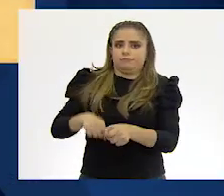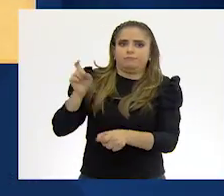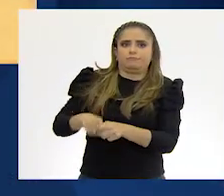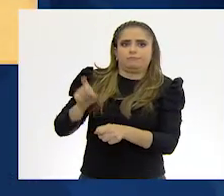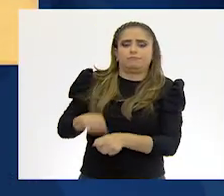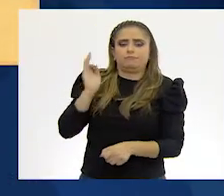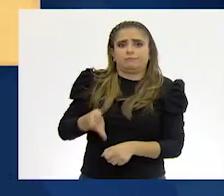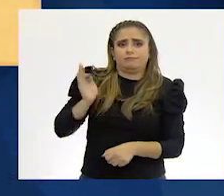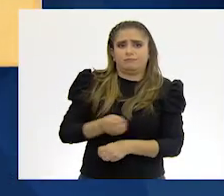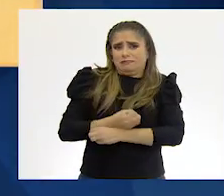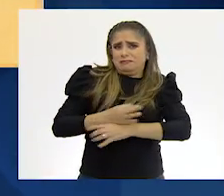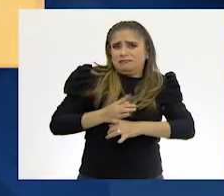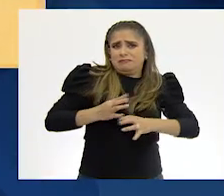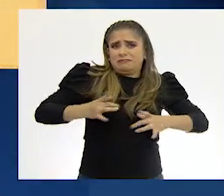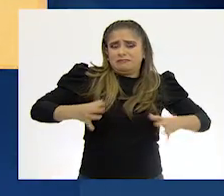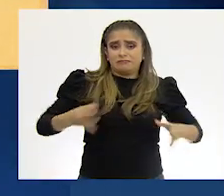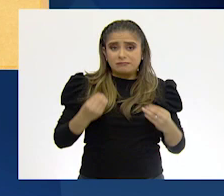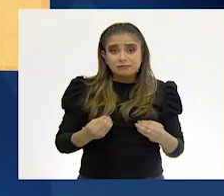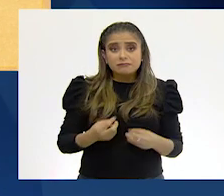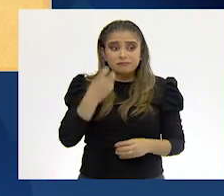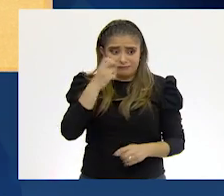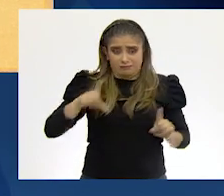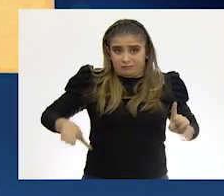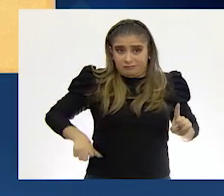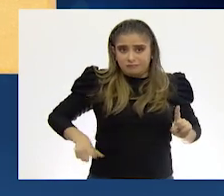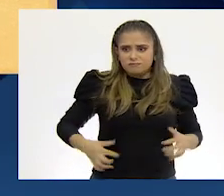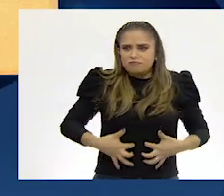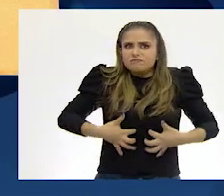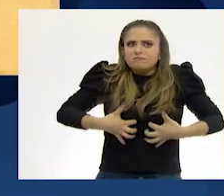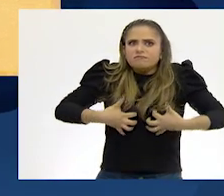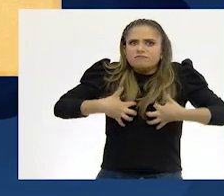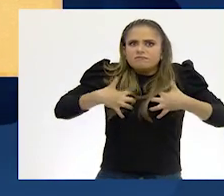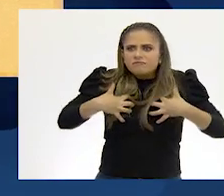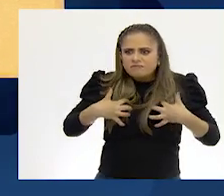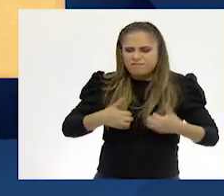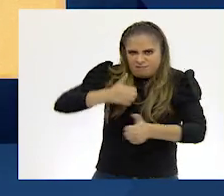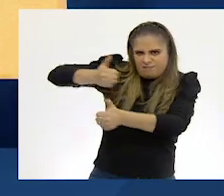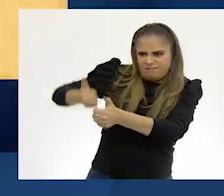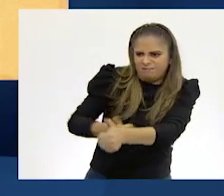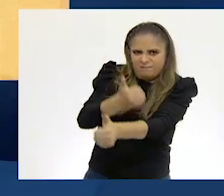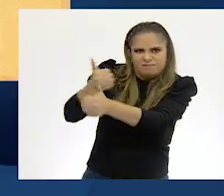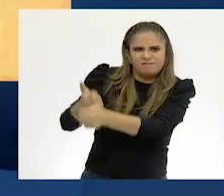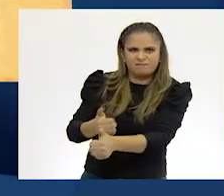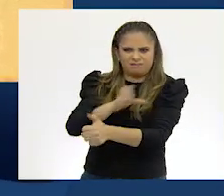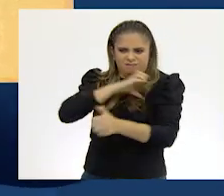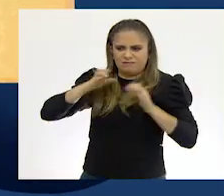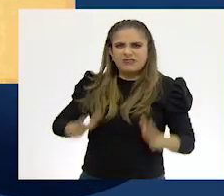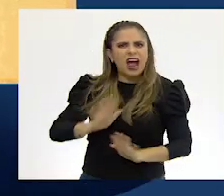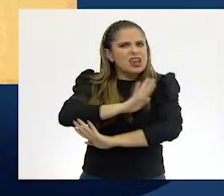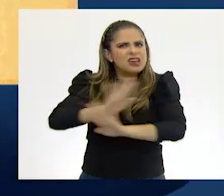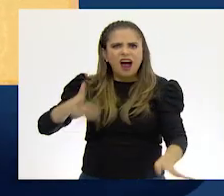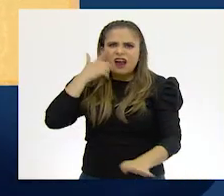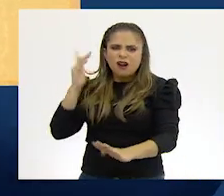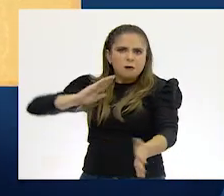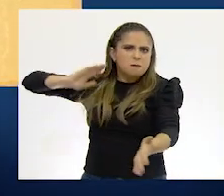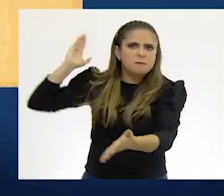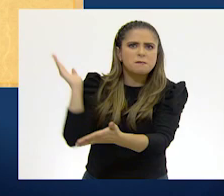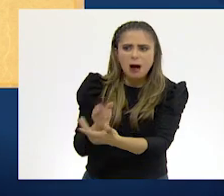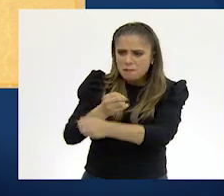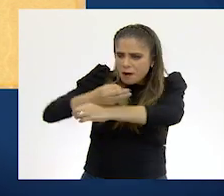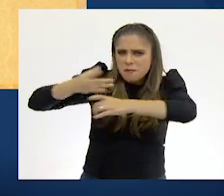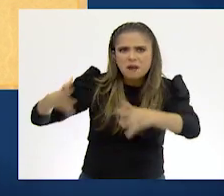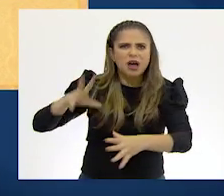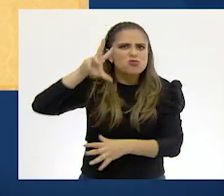Y como consecuencia, el gobierno se molestaba y los perseguía para acabar con la propagación de la nueva religión, que